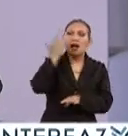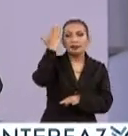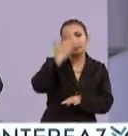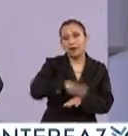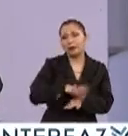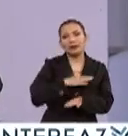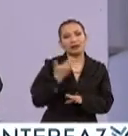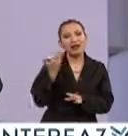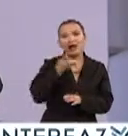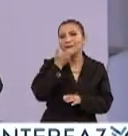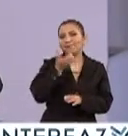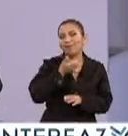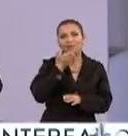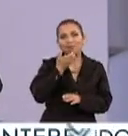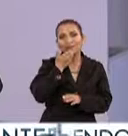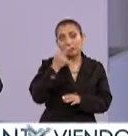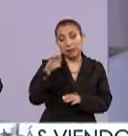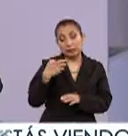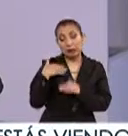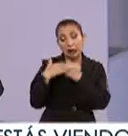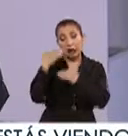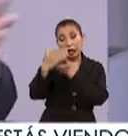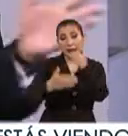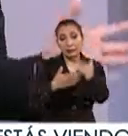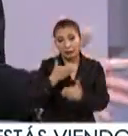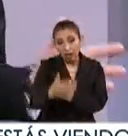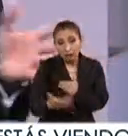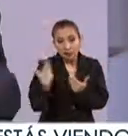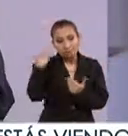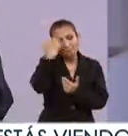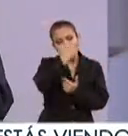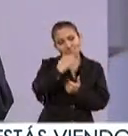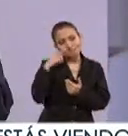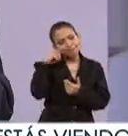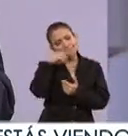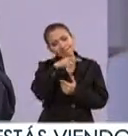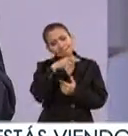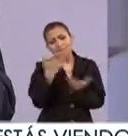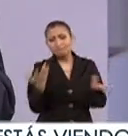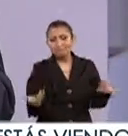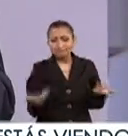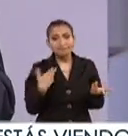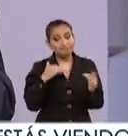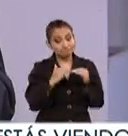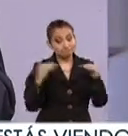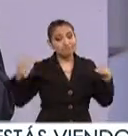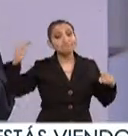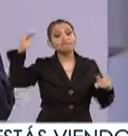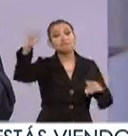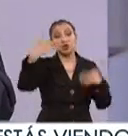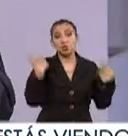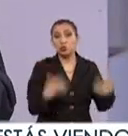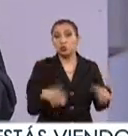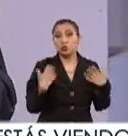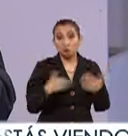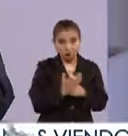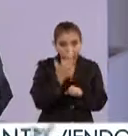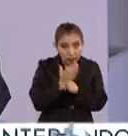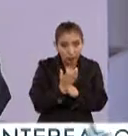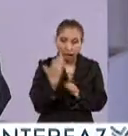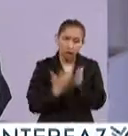consciente, ¿no? Entonces yo creo que es un gran avance. El balance que decíamos, pues hombre, hemos caminado, pero nunca va a ser